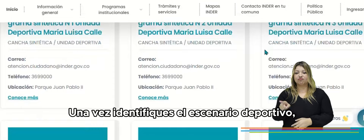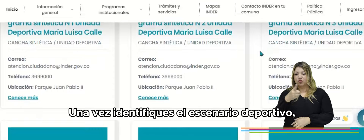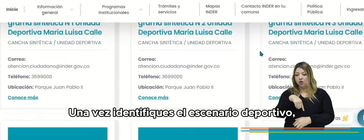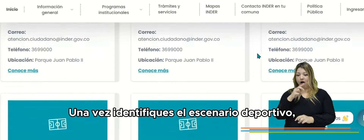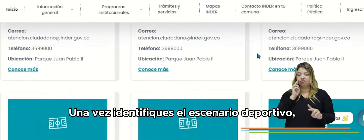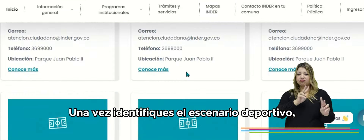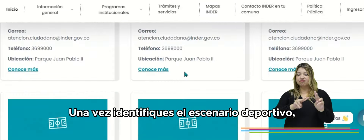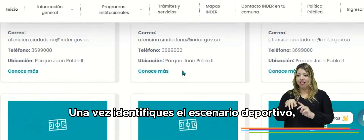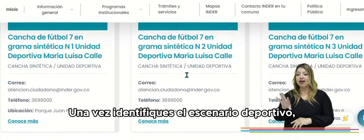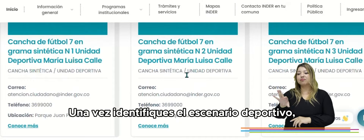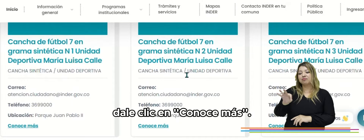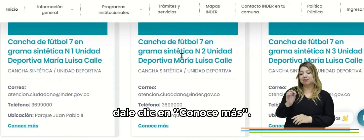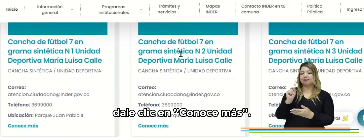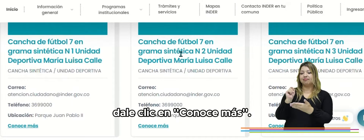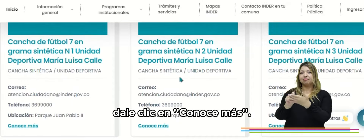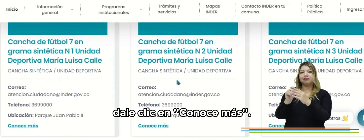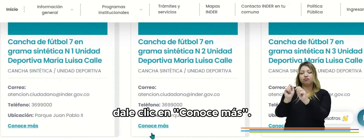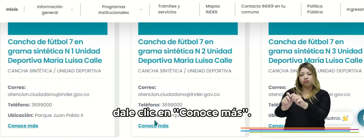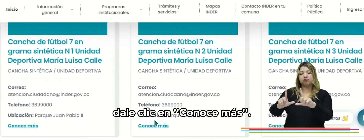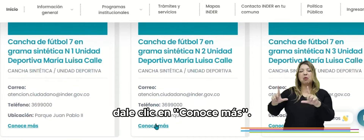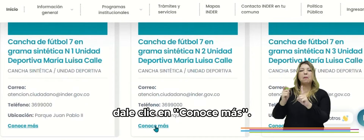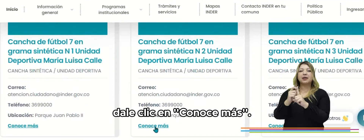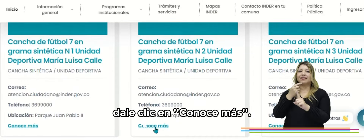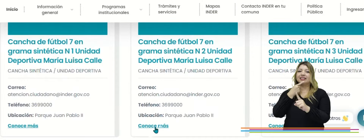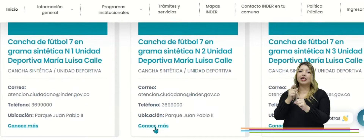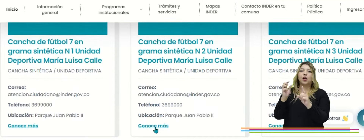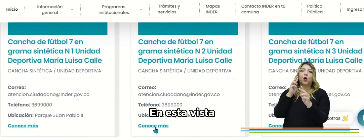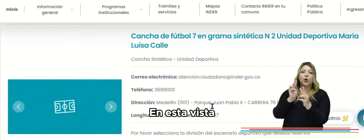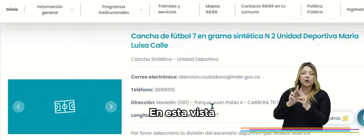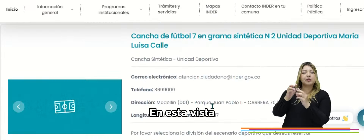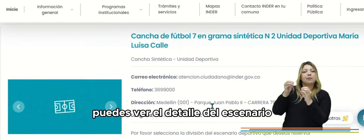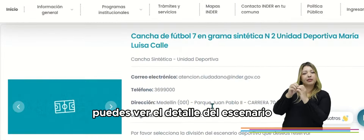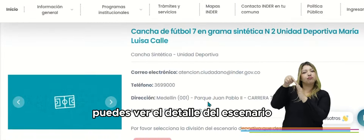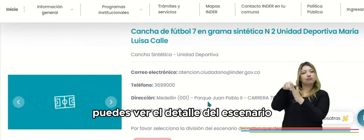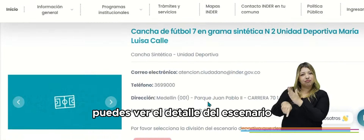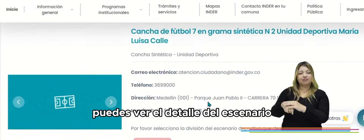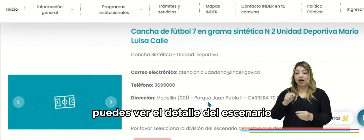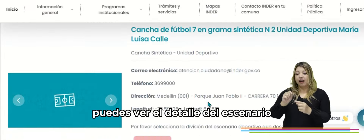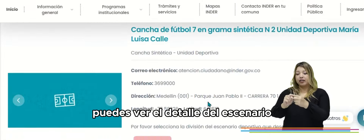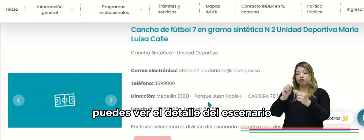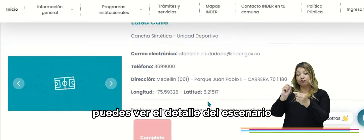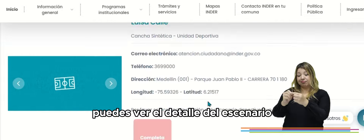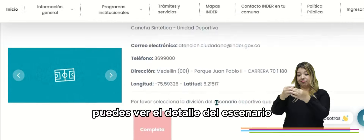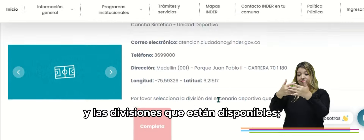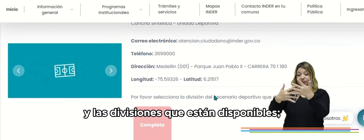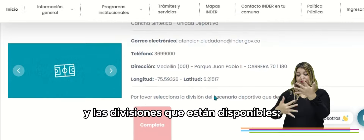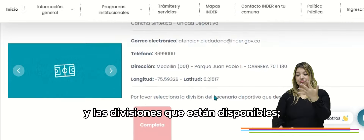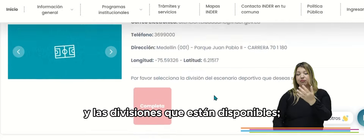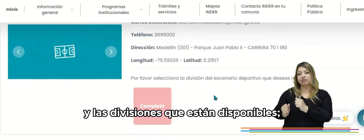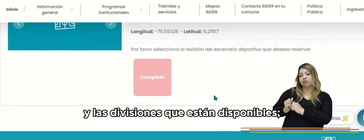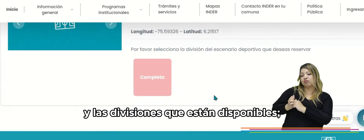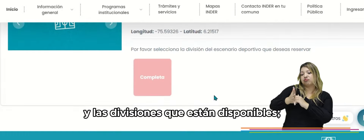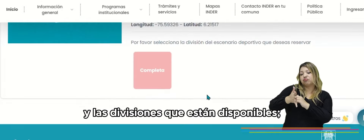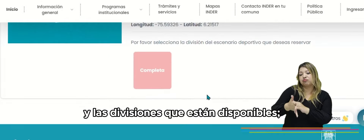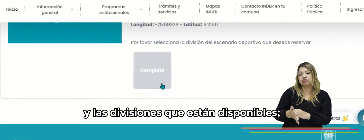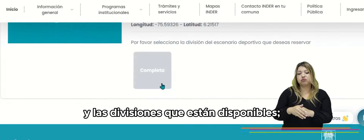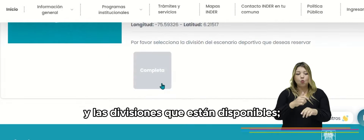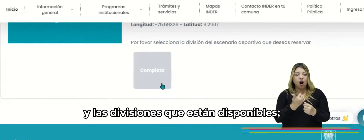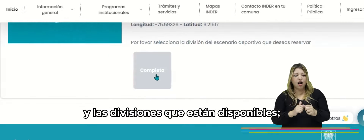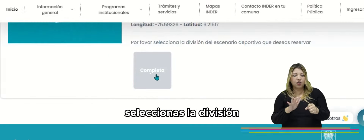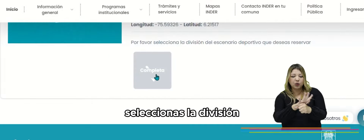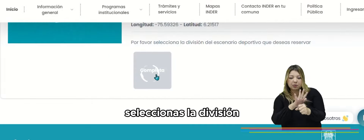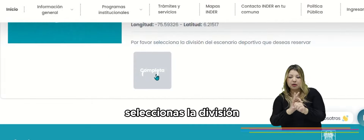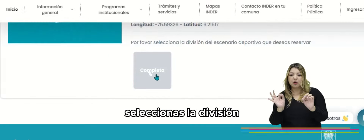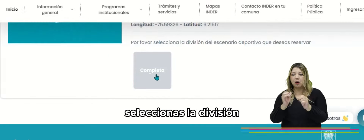vez identifiques el escenario deportivo, dale clic en Conoce más. En esta vista puedes ver el detalle del escenario y las divisiones que están